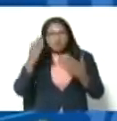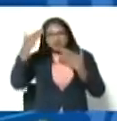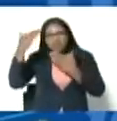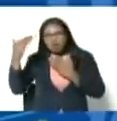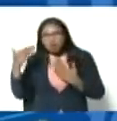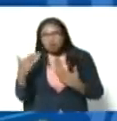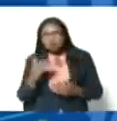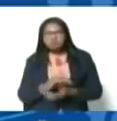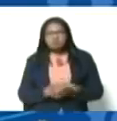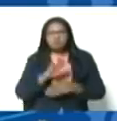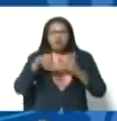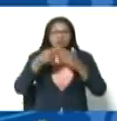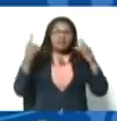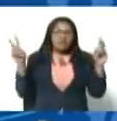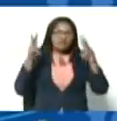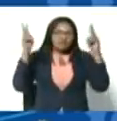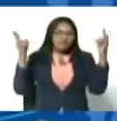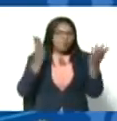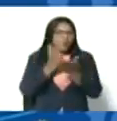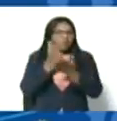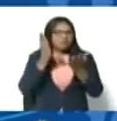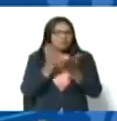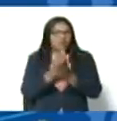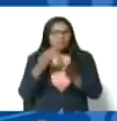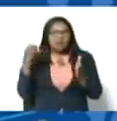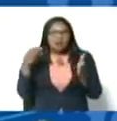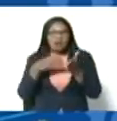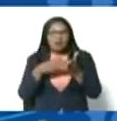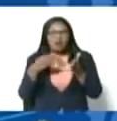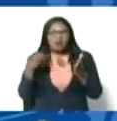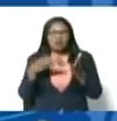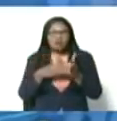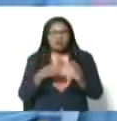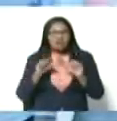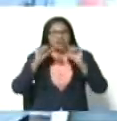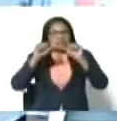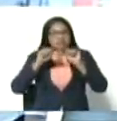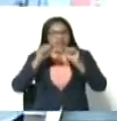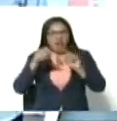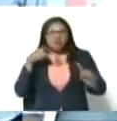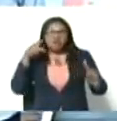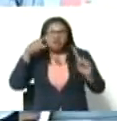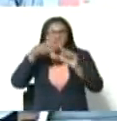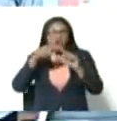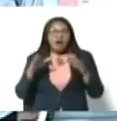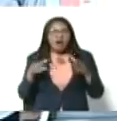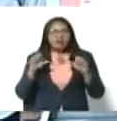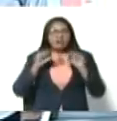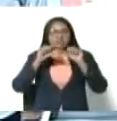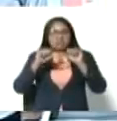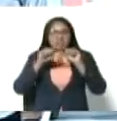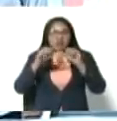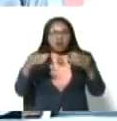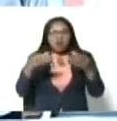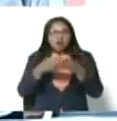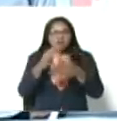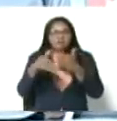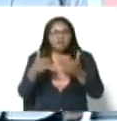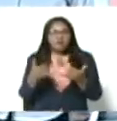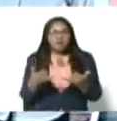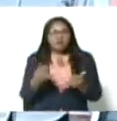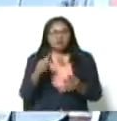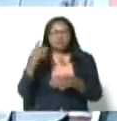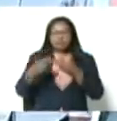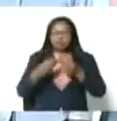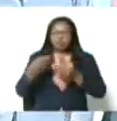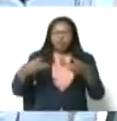pues, hasta la victoria siempre, la Junta, Nahum, sigan para adelante. Sigue con tus comités, Nahum creó,